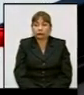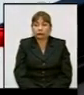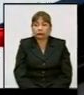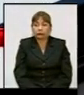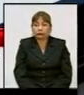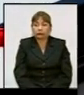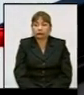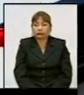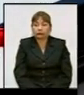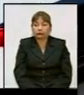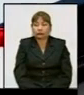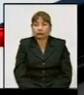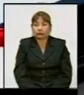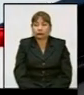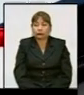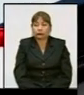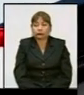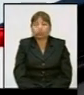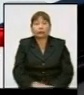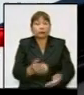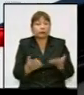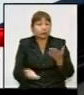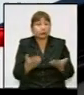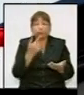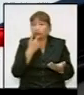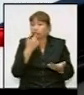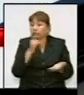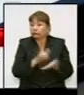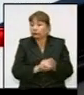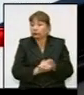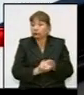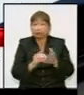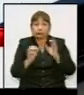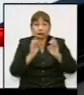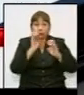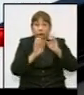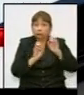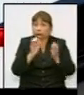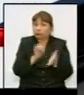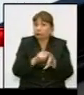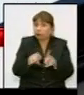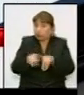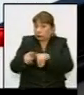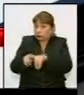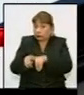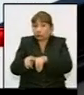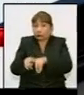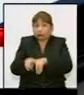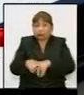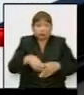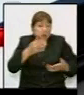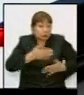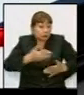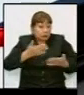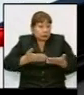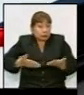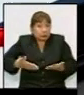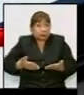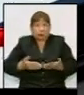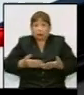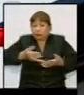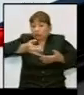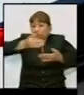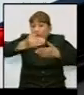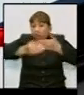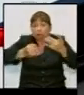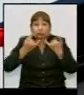cosas vamos a proteger y defender. Si se atacan estas infraestructuras, tanto la física como el proceso del ciclo de procesamiento